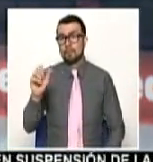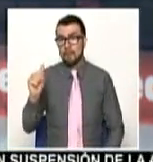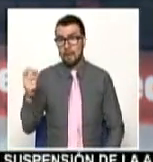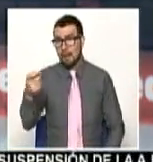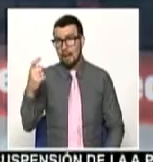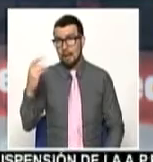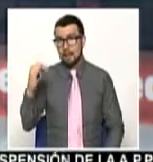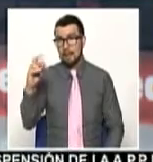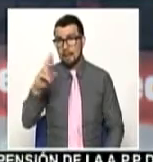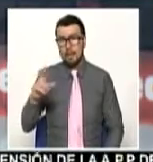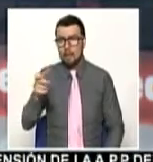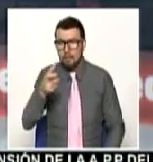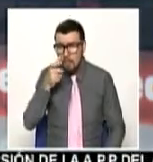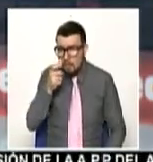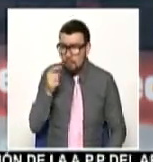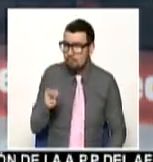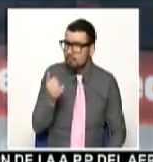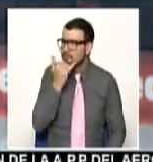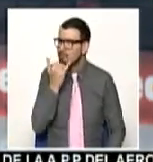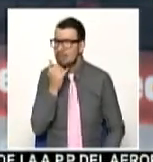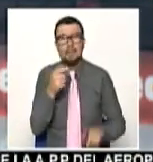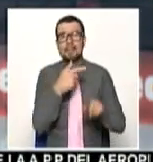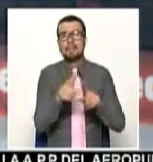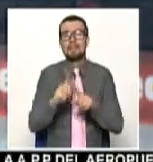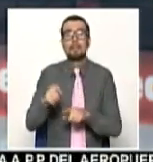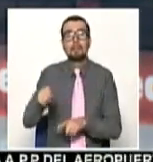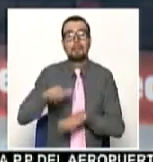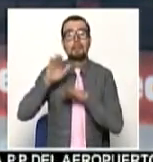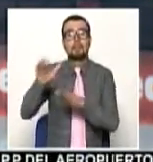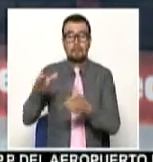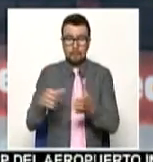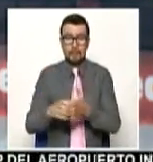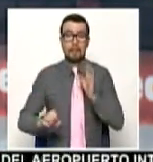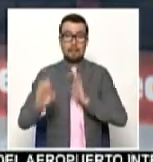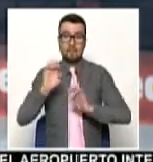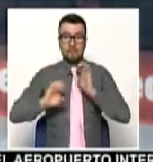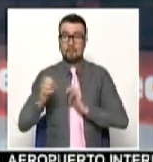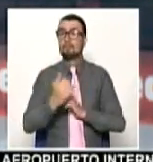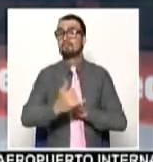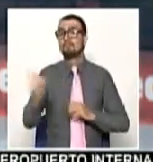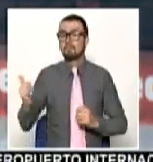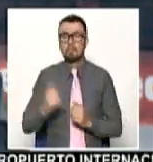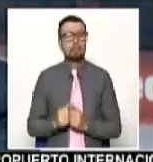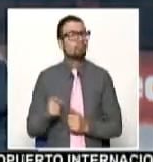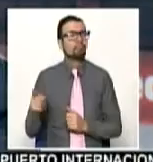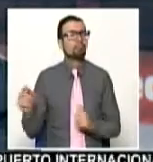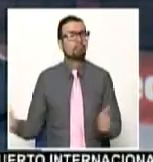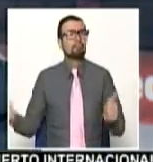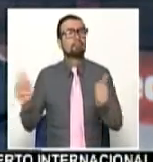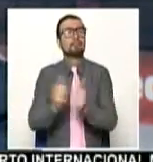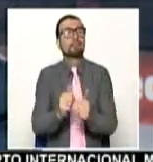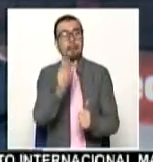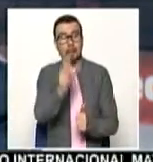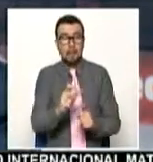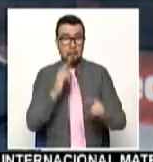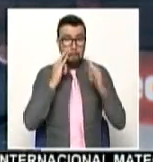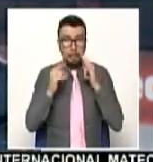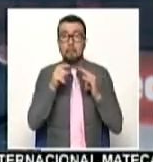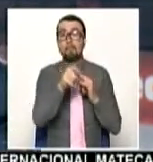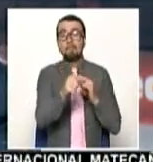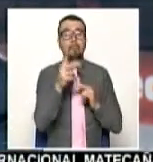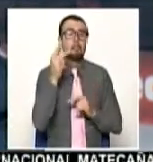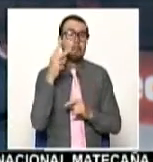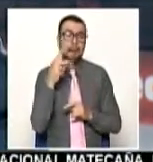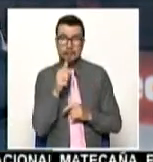el paso a las declaraciones de los diferentes representantes de la defensa de los ciudadanos. En este momento se encuentra con la personera de la ciudad